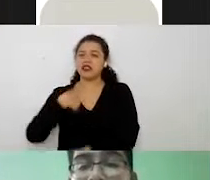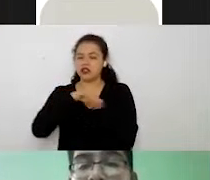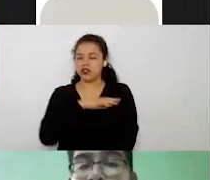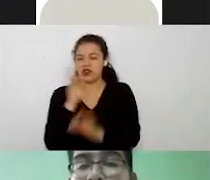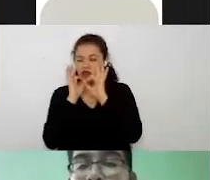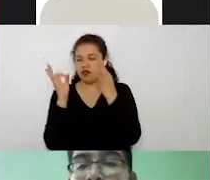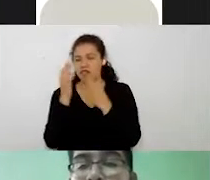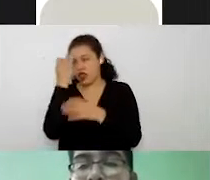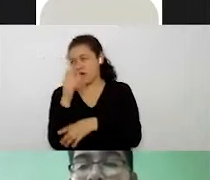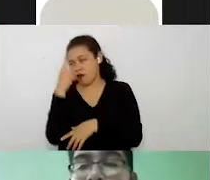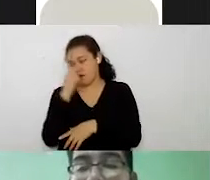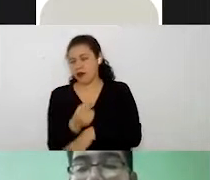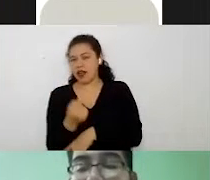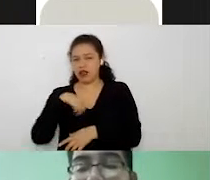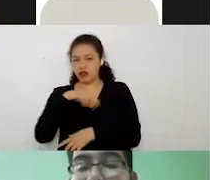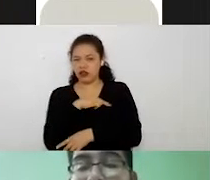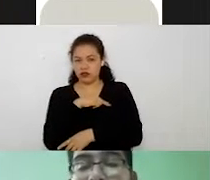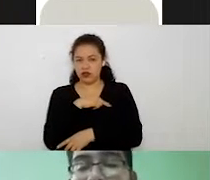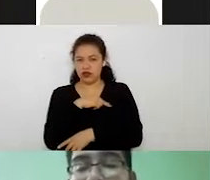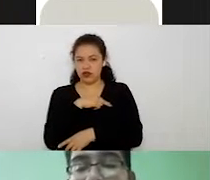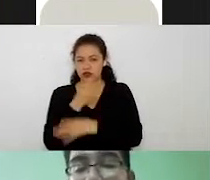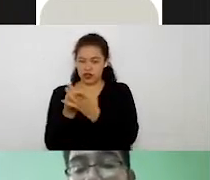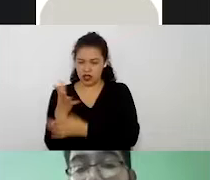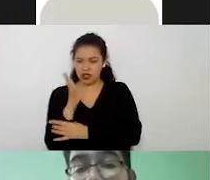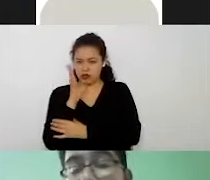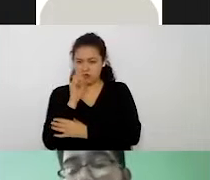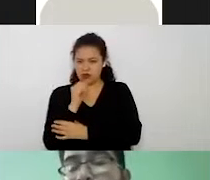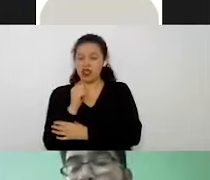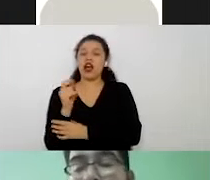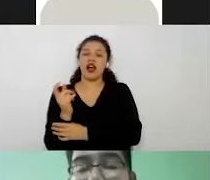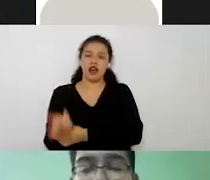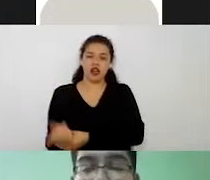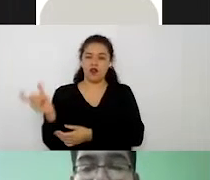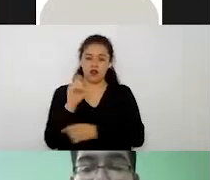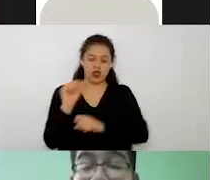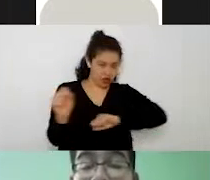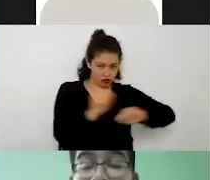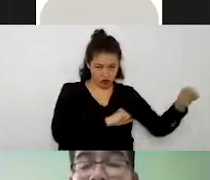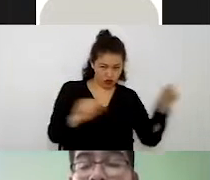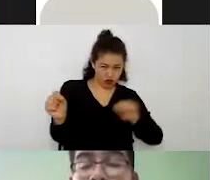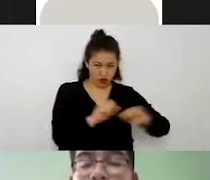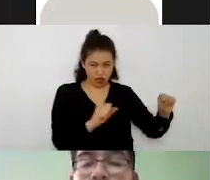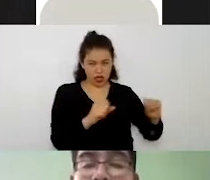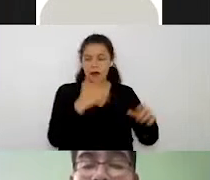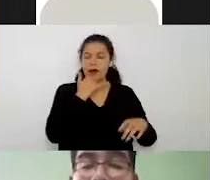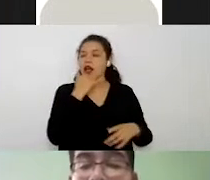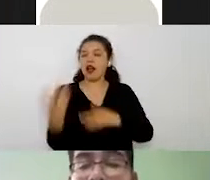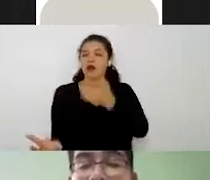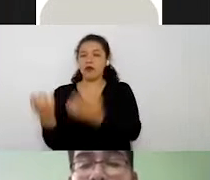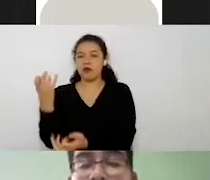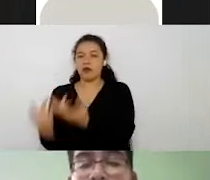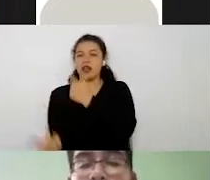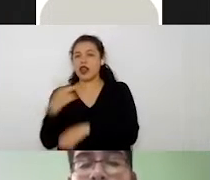momento indicado para poder evacuar. Entonces, cuando es en caso de sismos, pues lo que decíamos en caso de incendios, es que es de